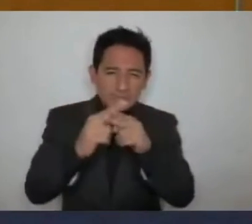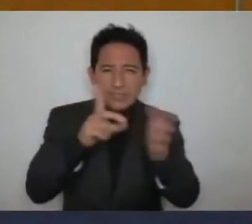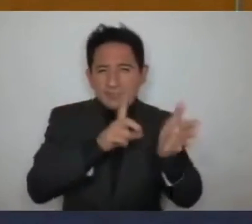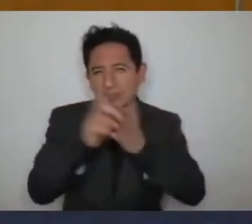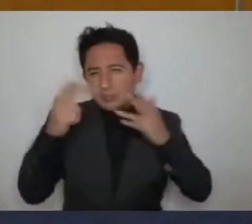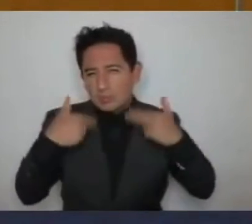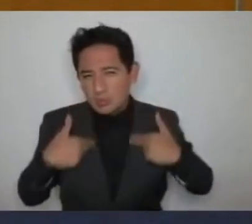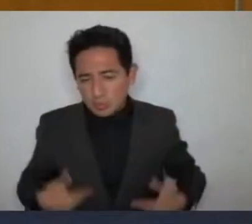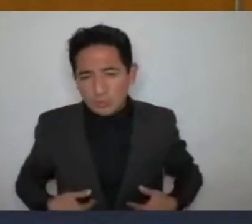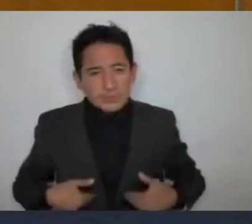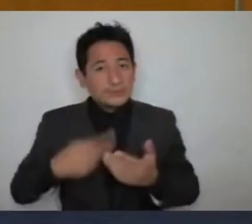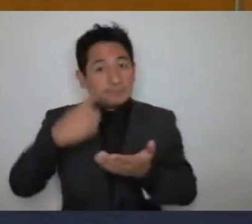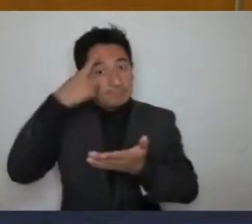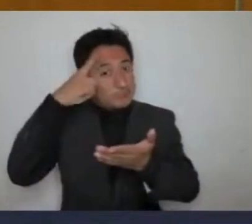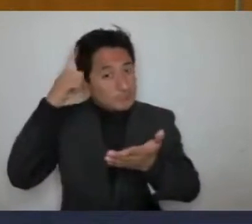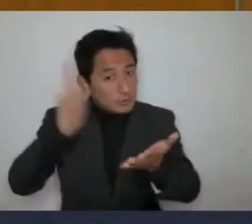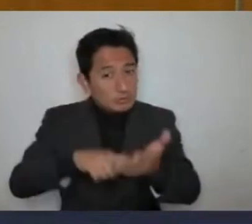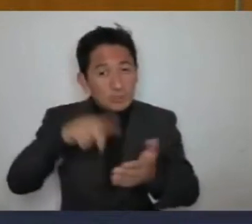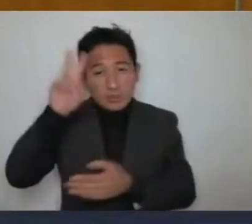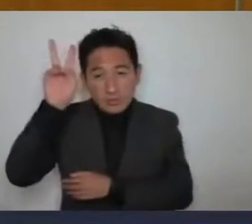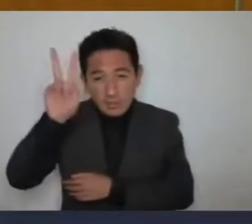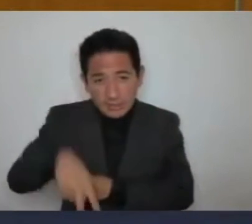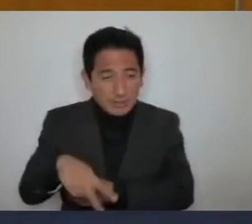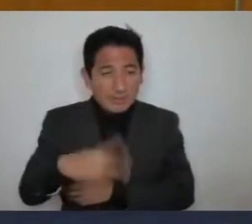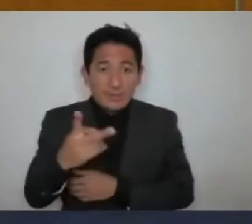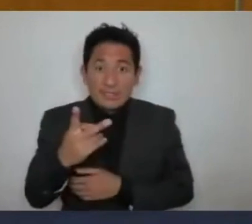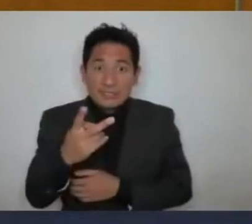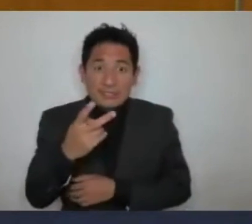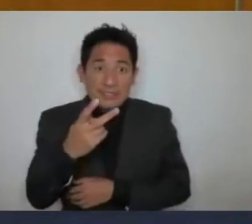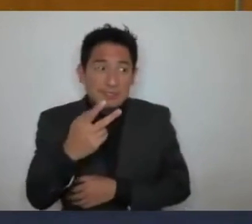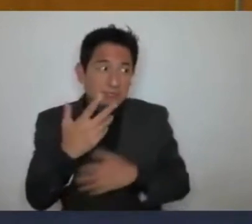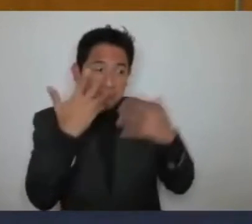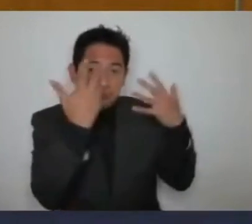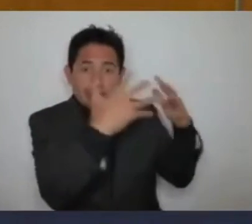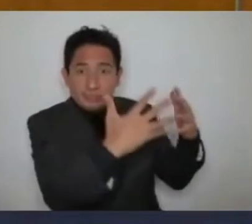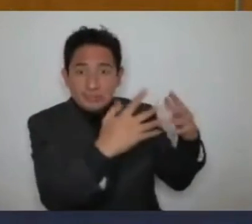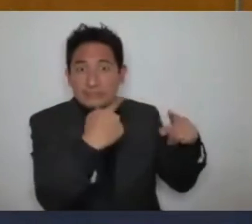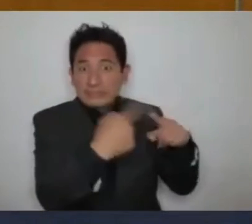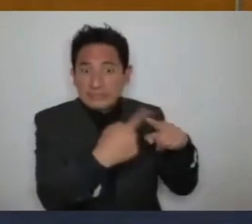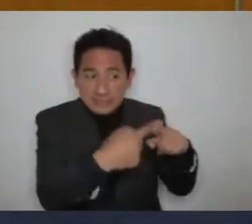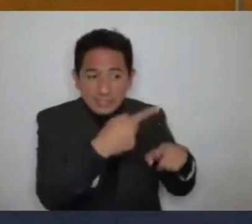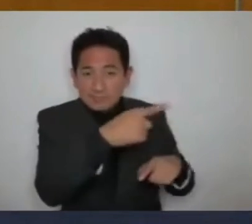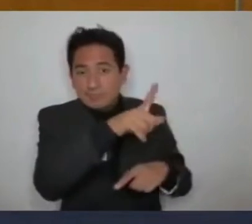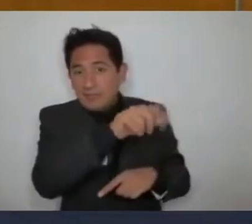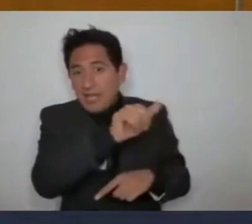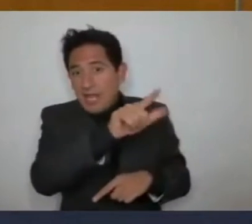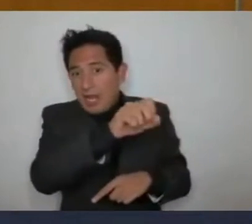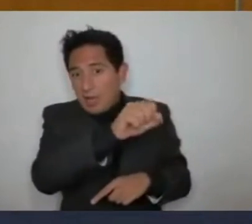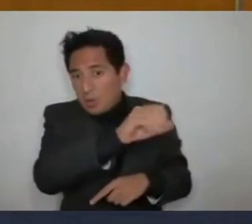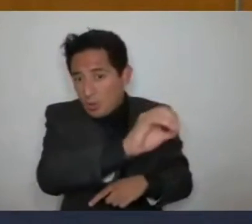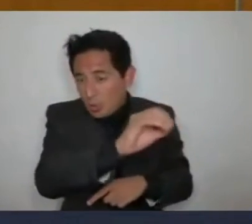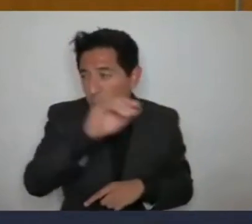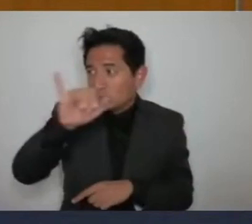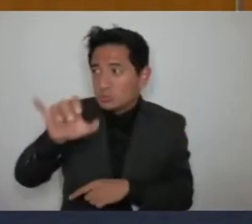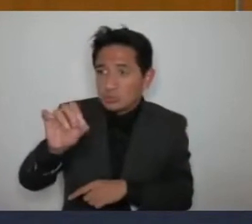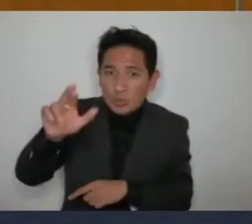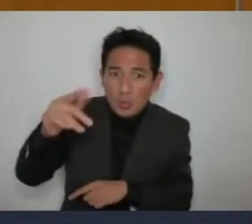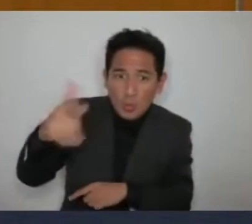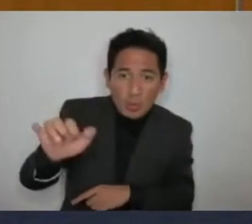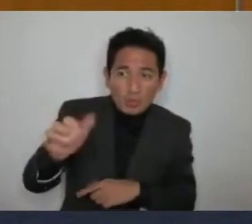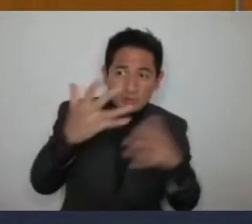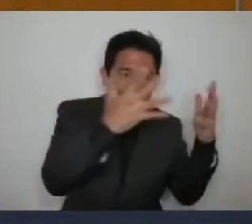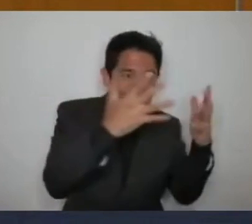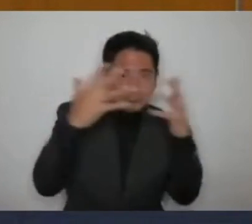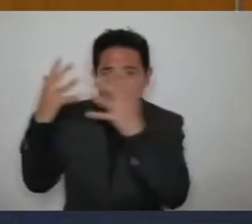realmente eh el mérito no es mío el mérito es de Alonso de Jorge eh que que es un trabajo entonces creo que puedo echarle